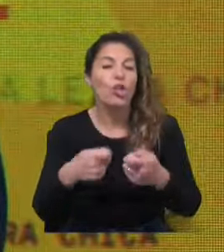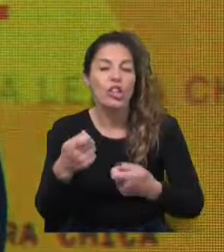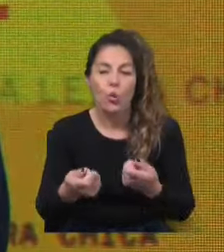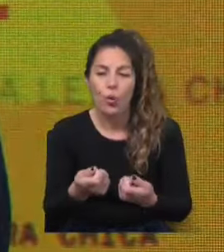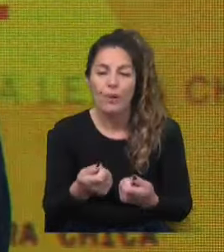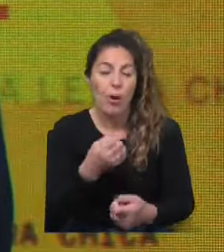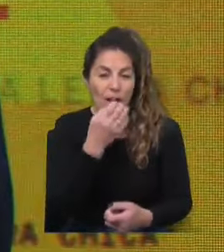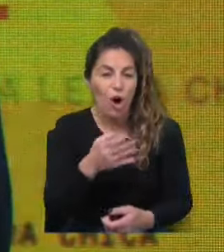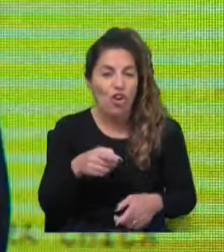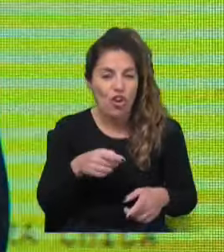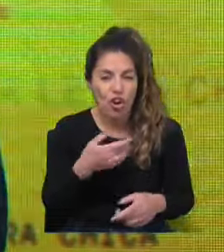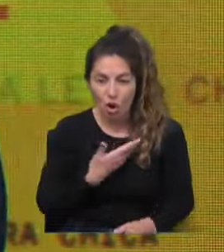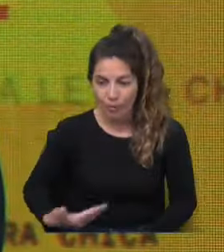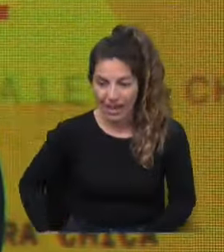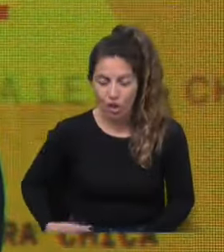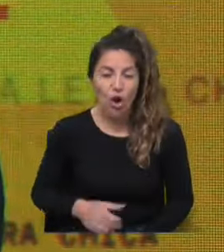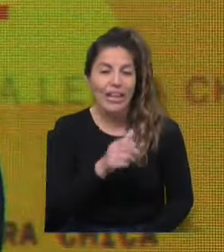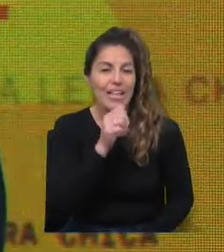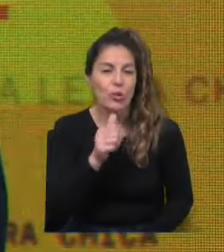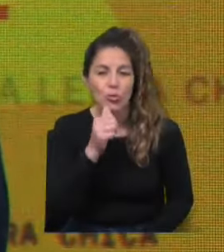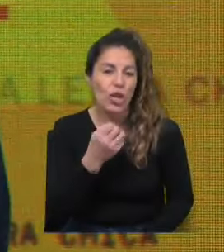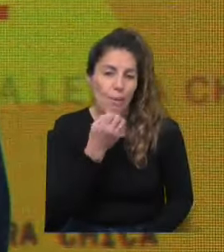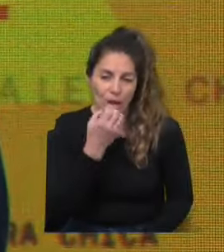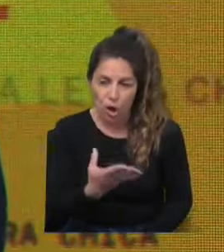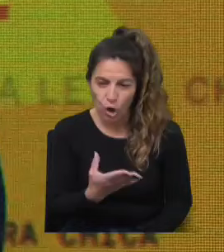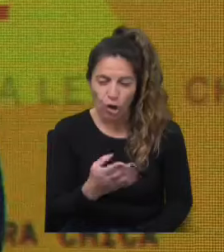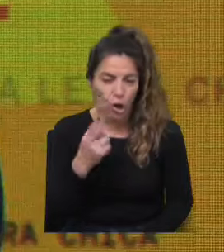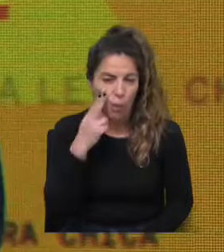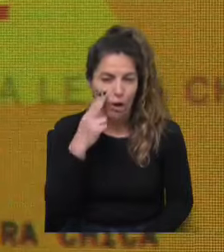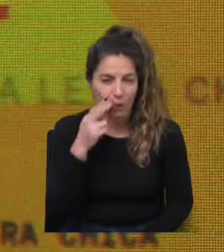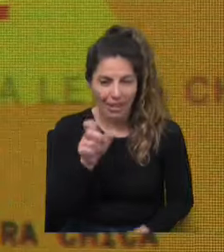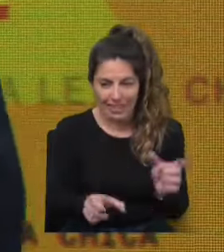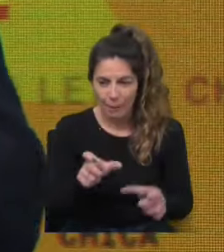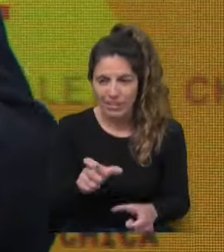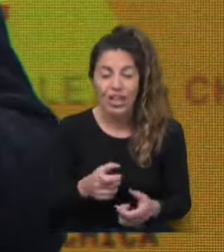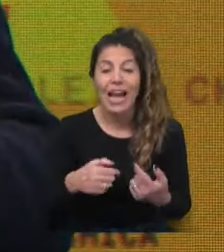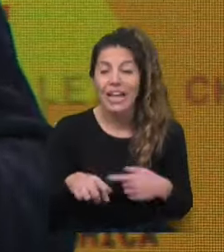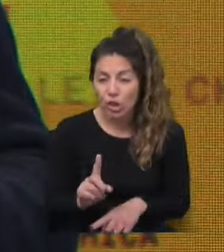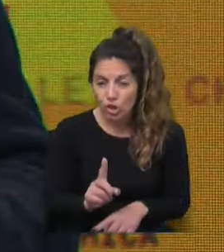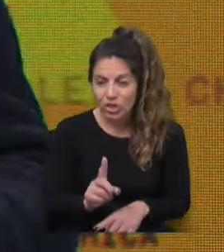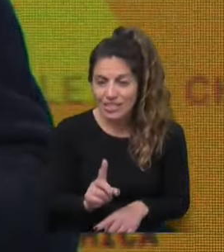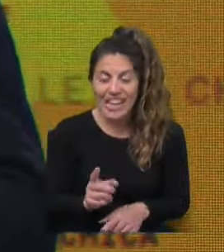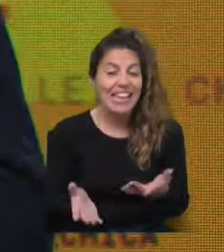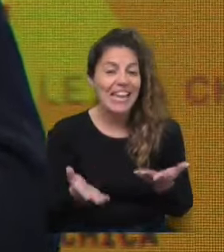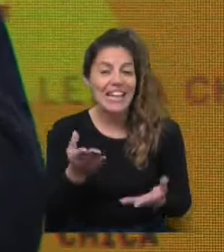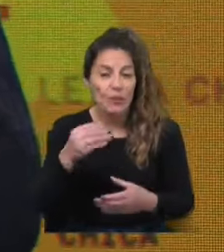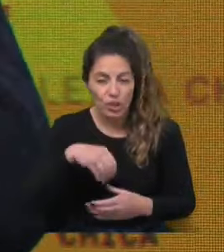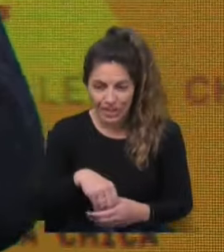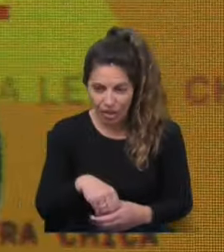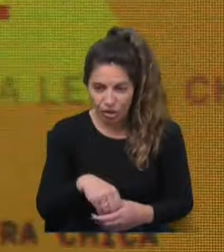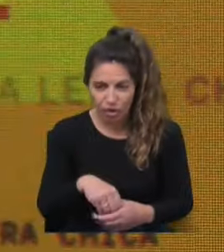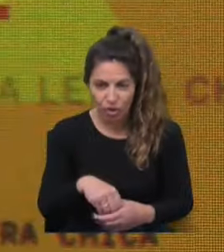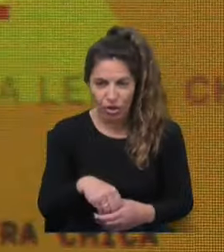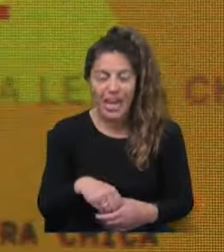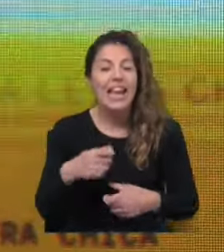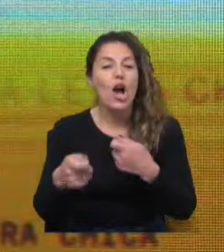para un mejor gobierno que resuelva mejor los problemas de la gente. Entonces, en el equilibrio interno, en